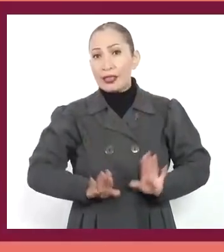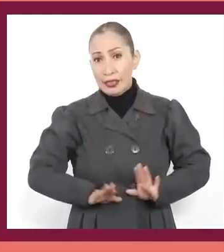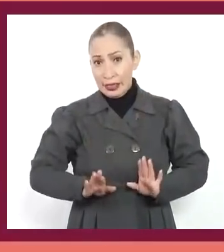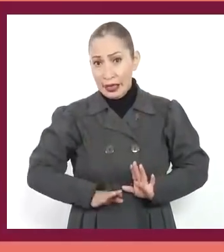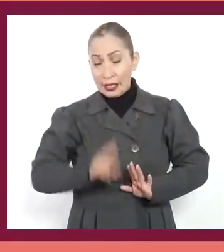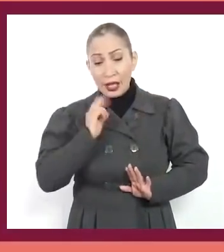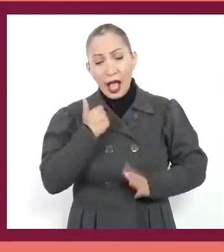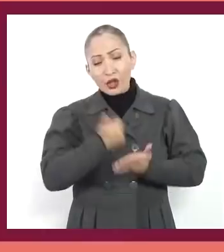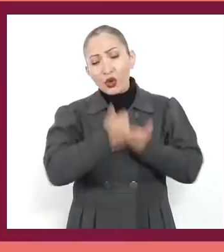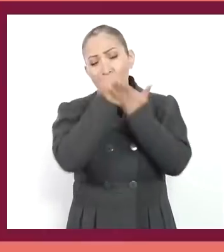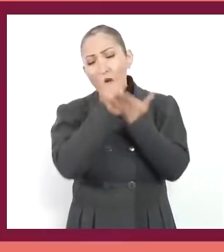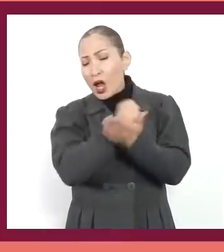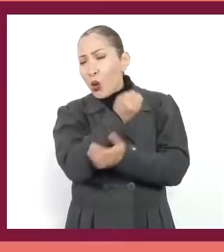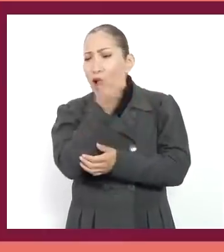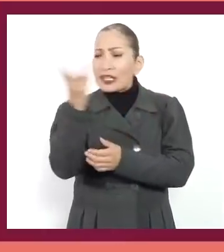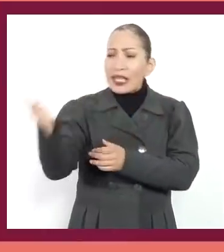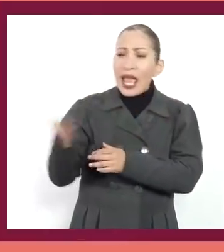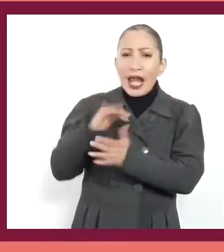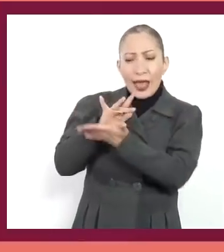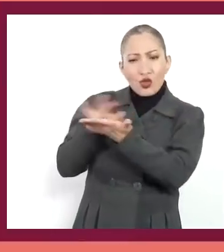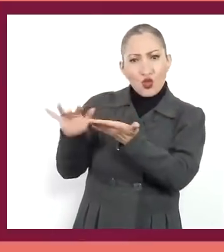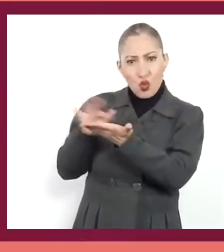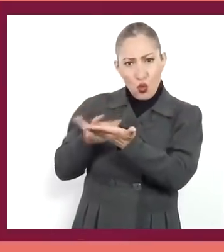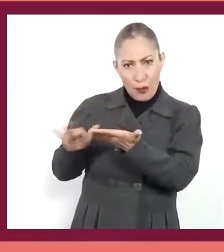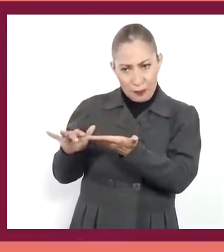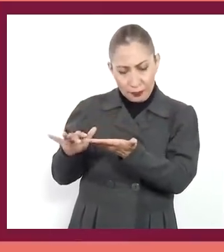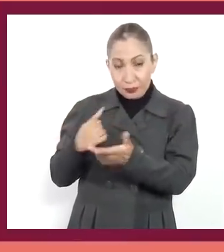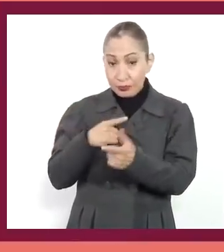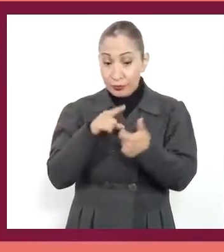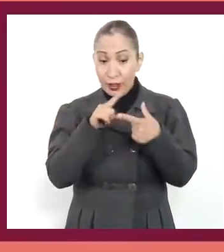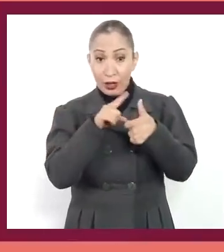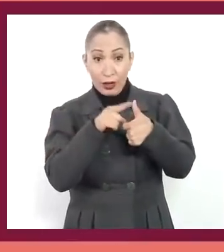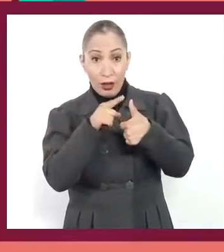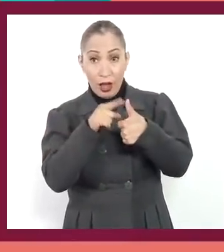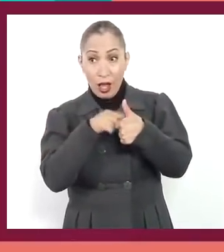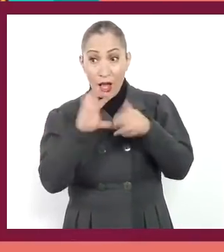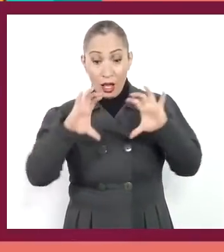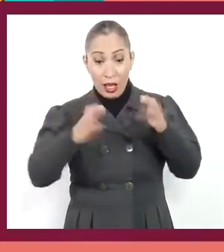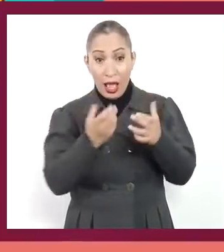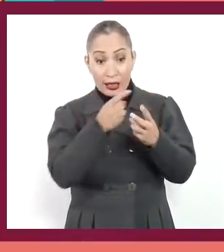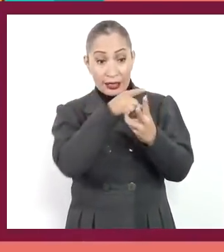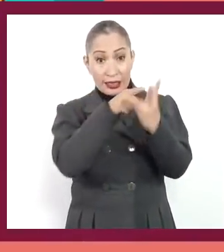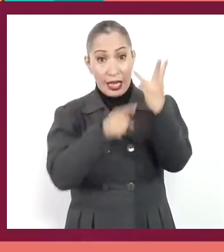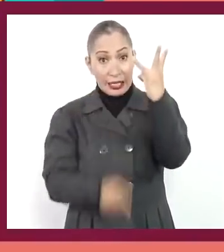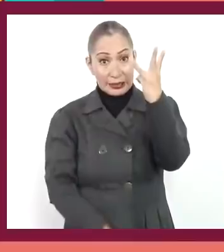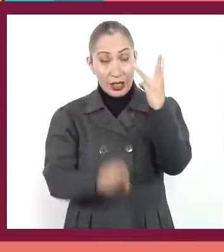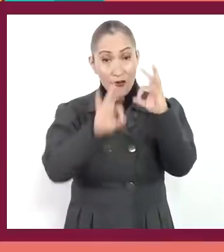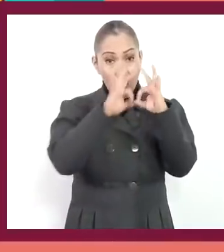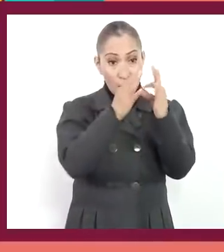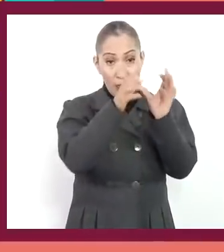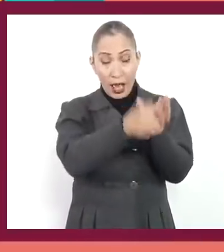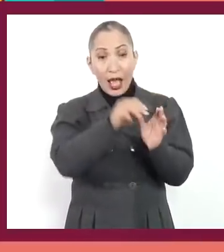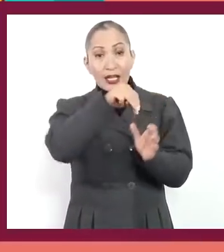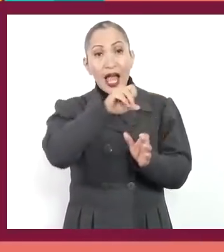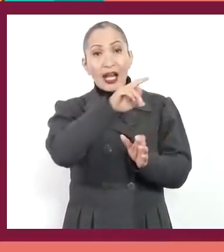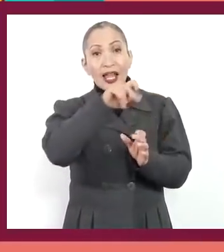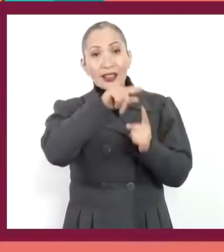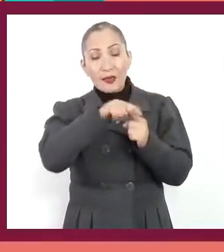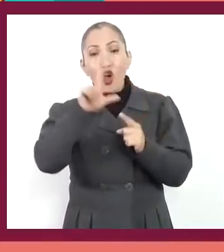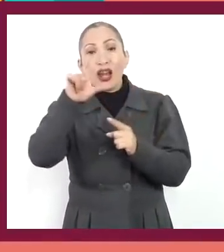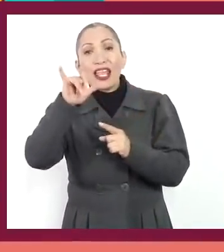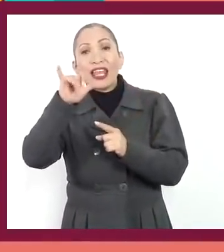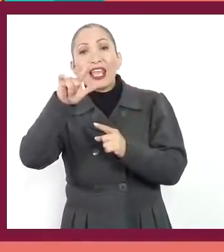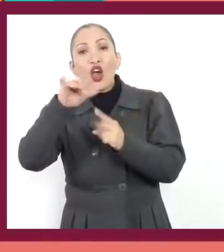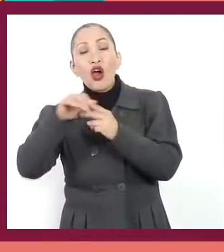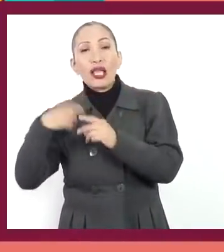a comprender cualquier tipo de texto literario. 1. Se clasifican en 3 géneros literarios: narrativo, lírico